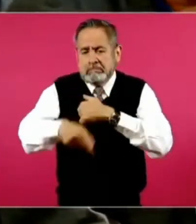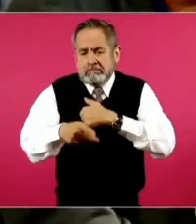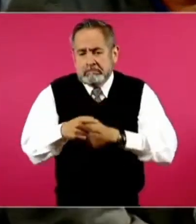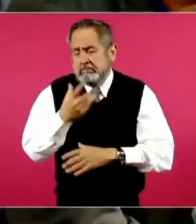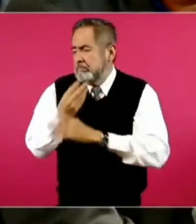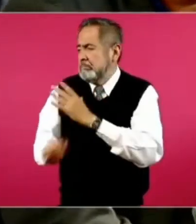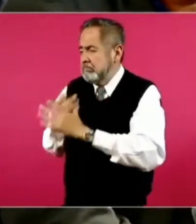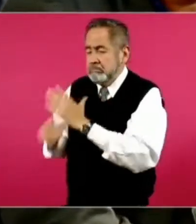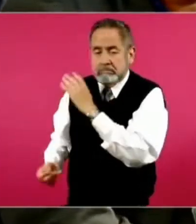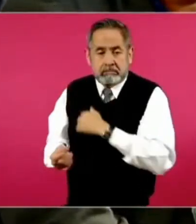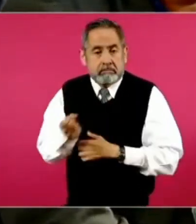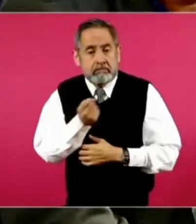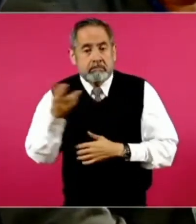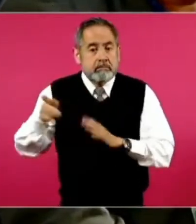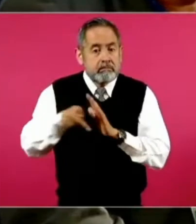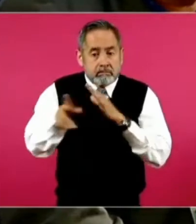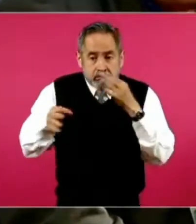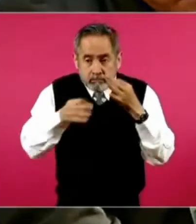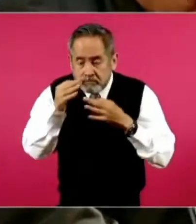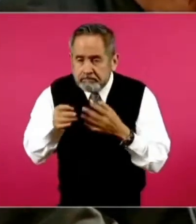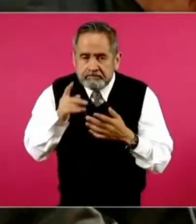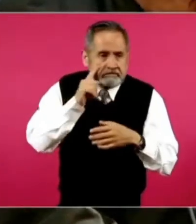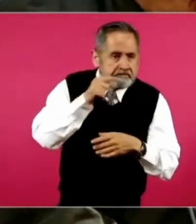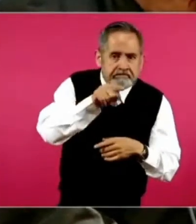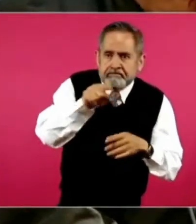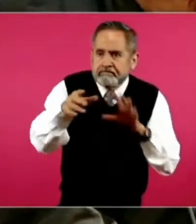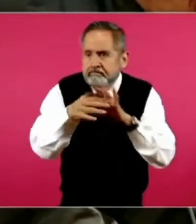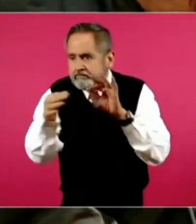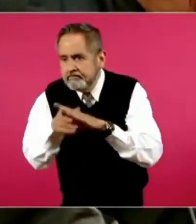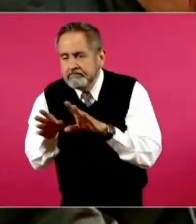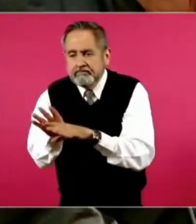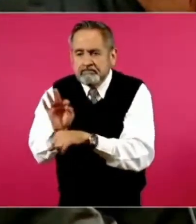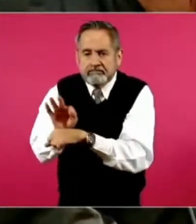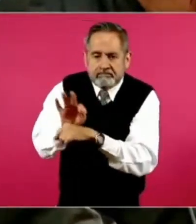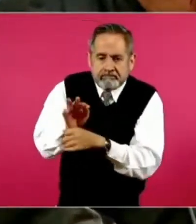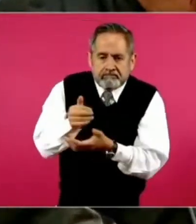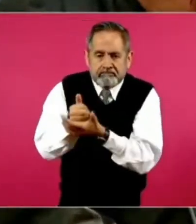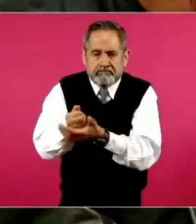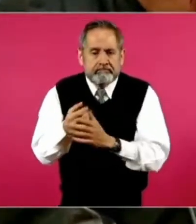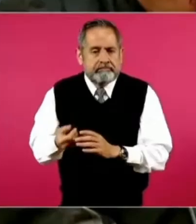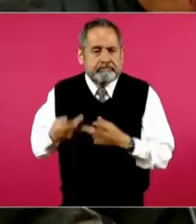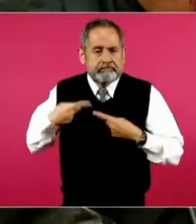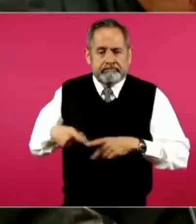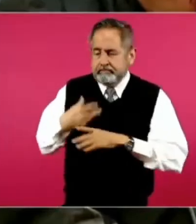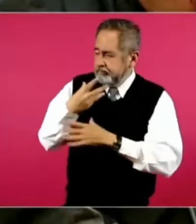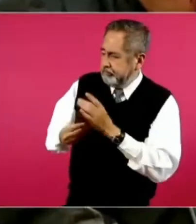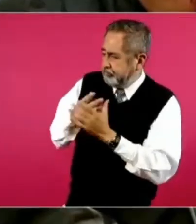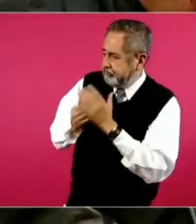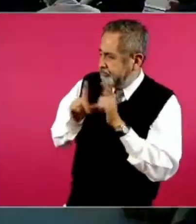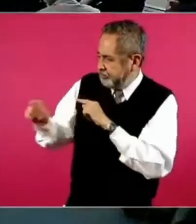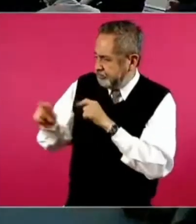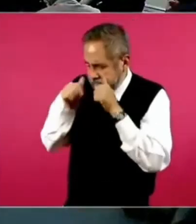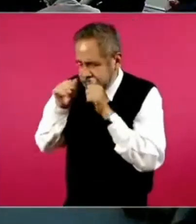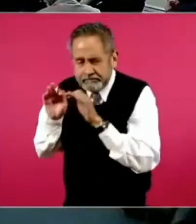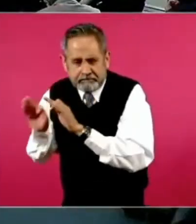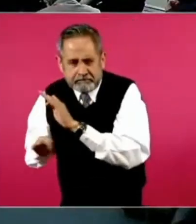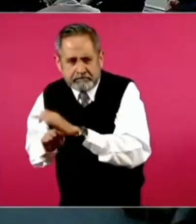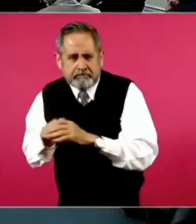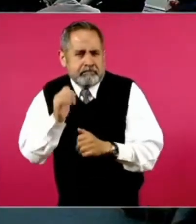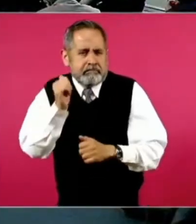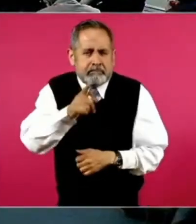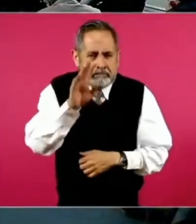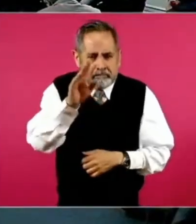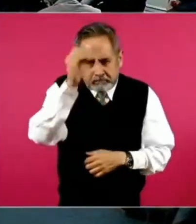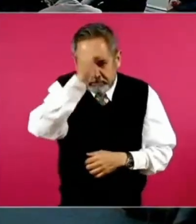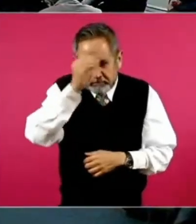periodistas que estamos intentando ver que también se les pueda atender a los desplazados. No sé si pudiera darme su